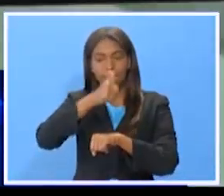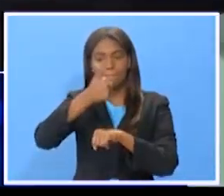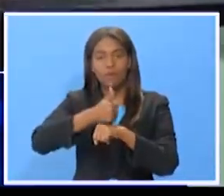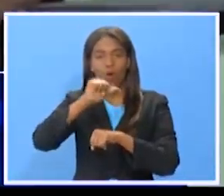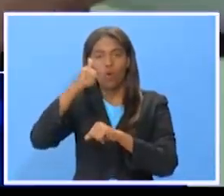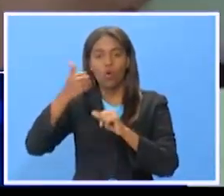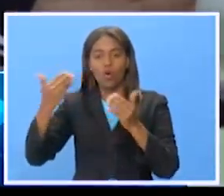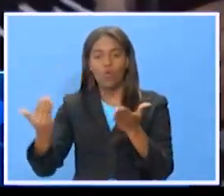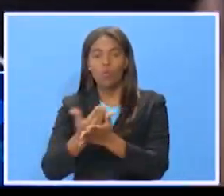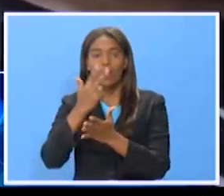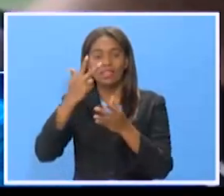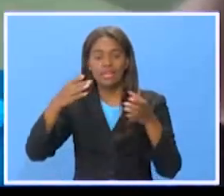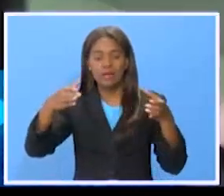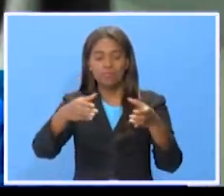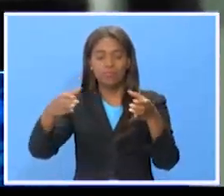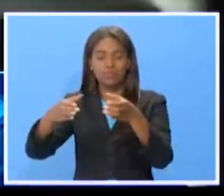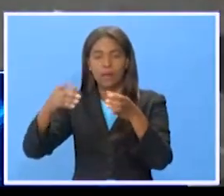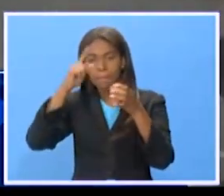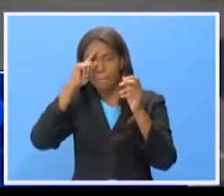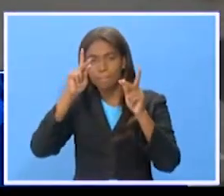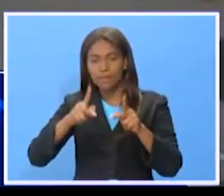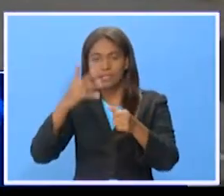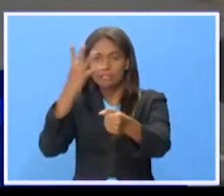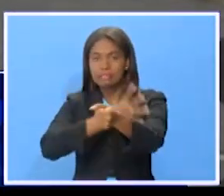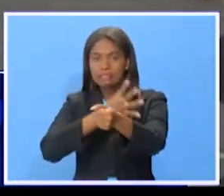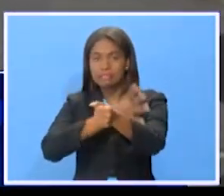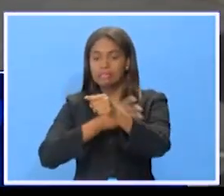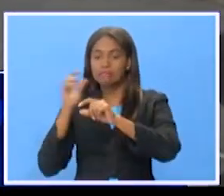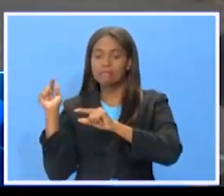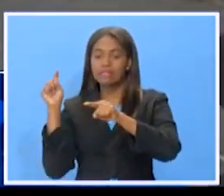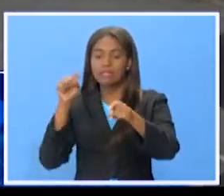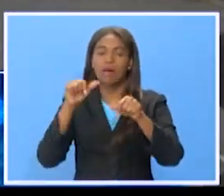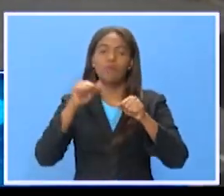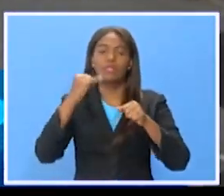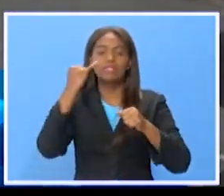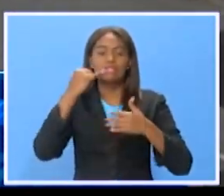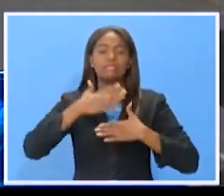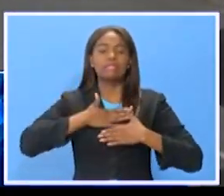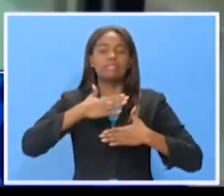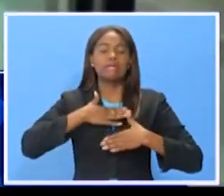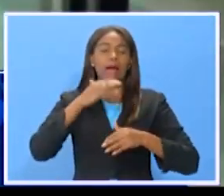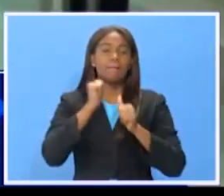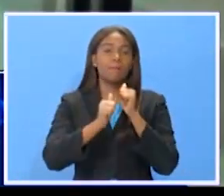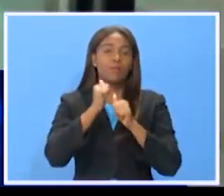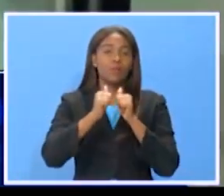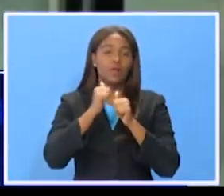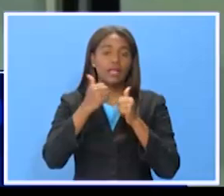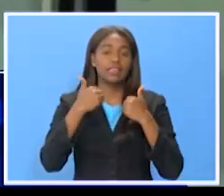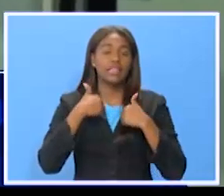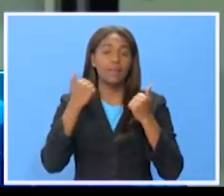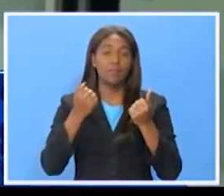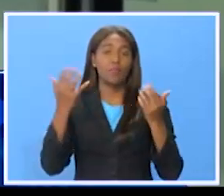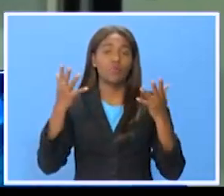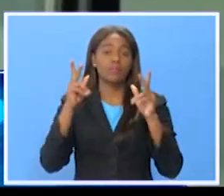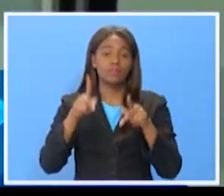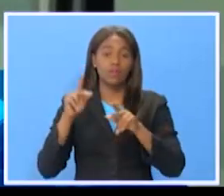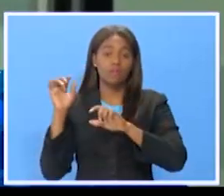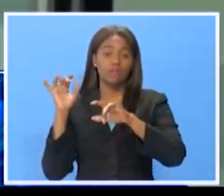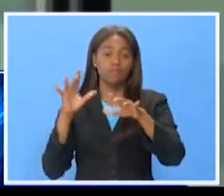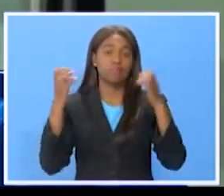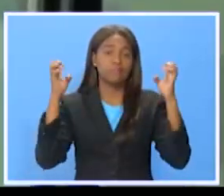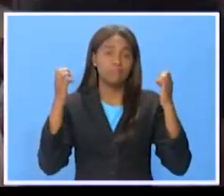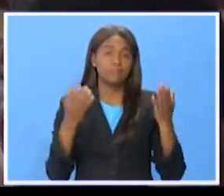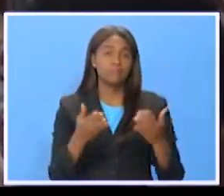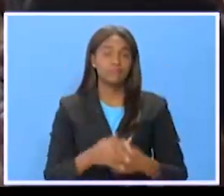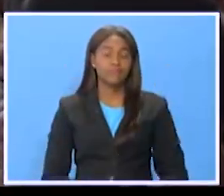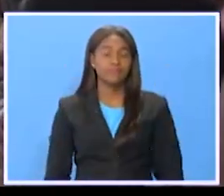3 nuevas salas para brindar asistencia a pacientes con afecciones respiratorias que registren alta demanda en la emergencia del centro.